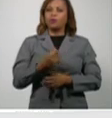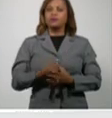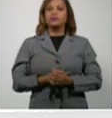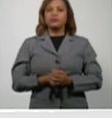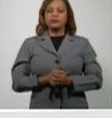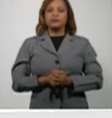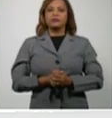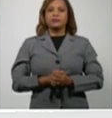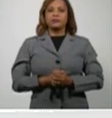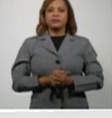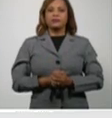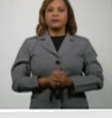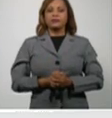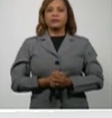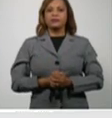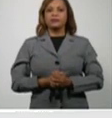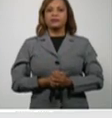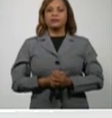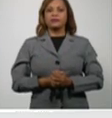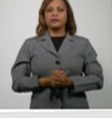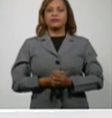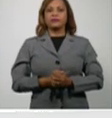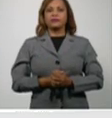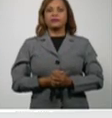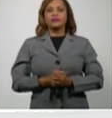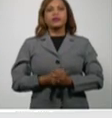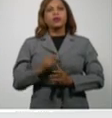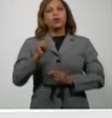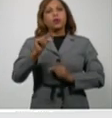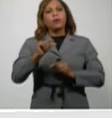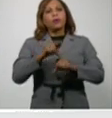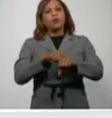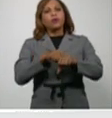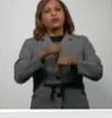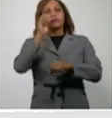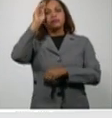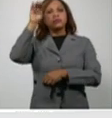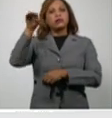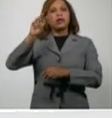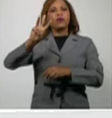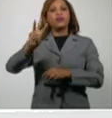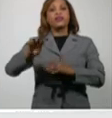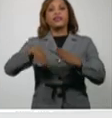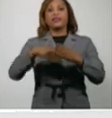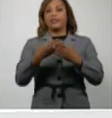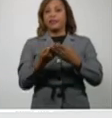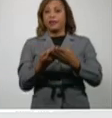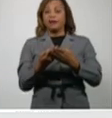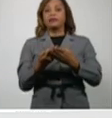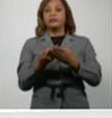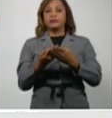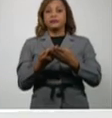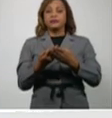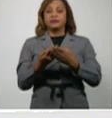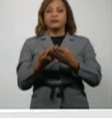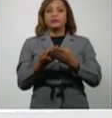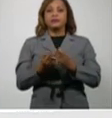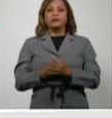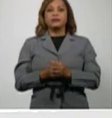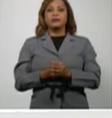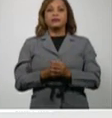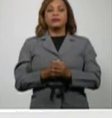paciente. Estuvo muy poco tiempo ingresado, 3 días, una parte de él en